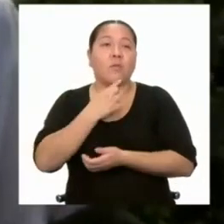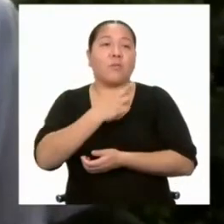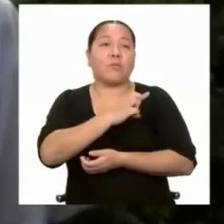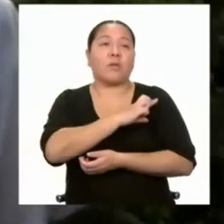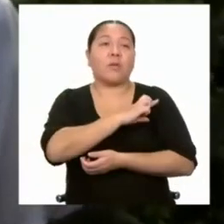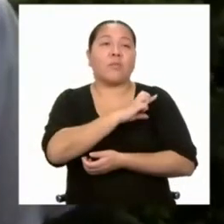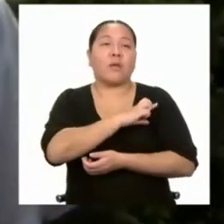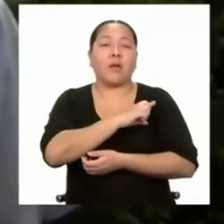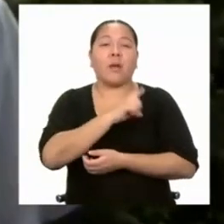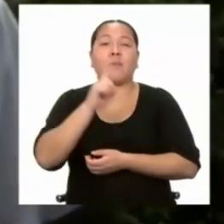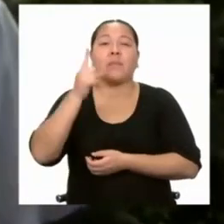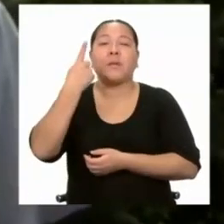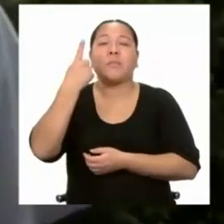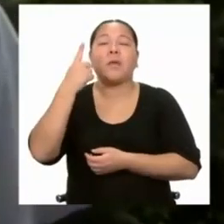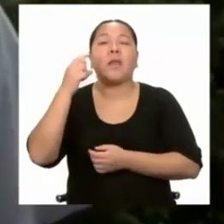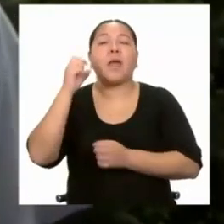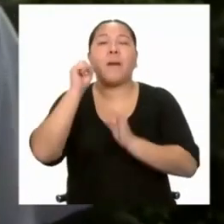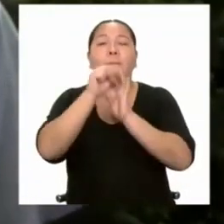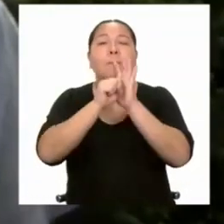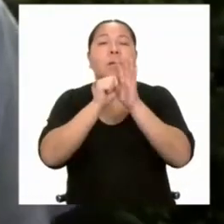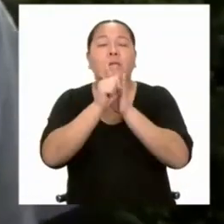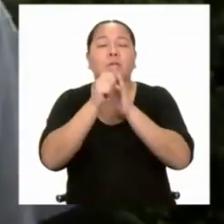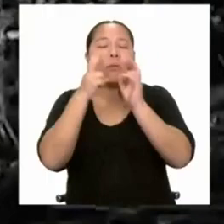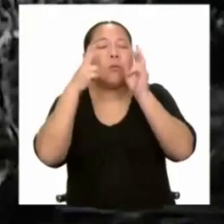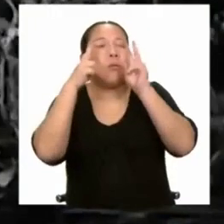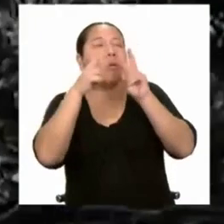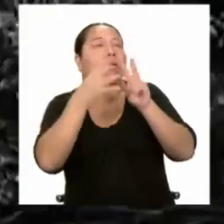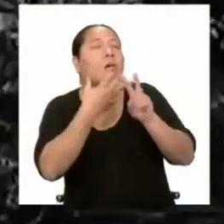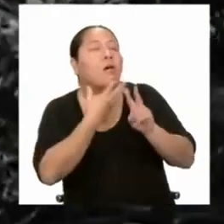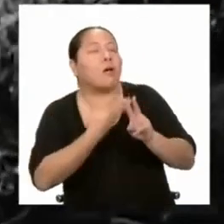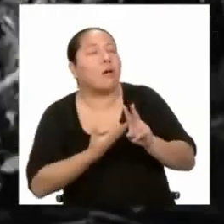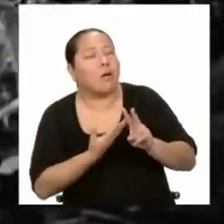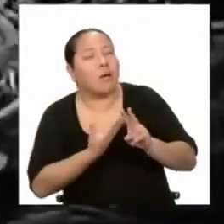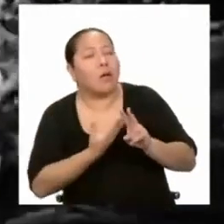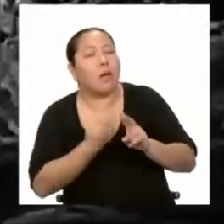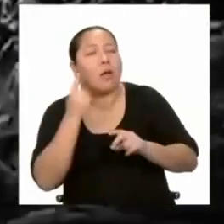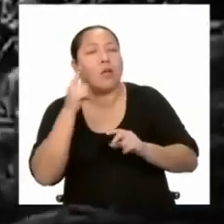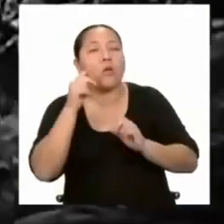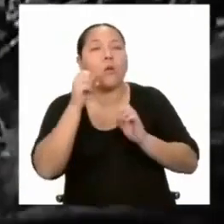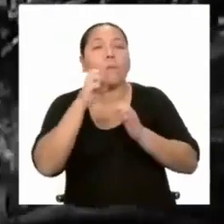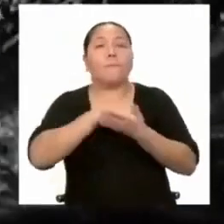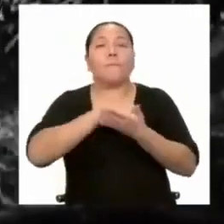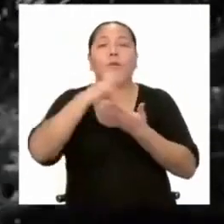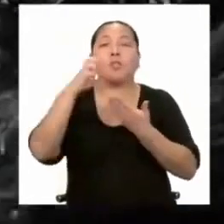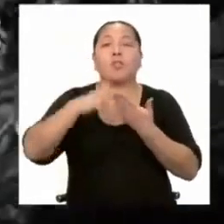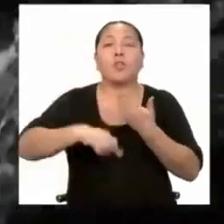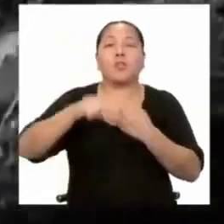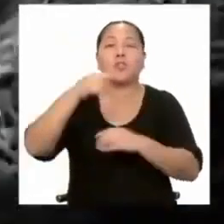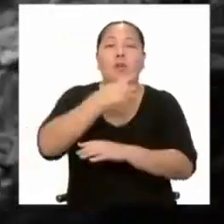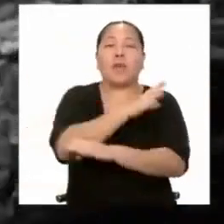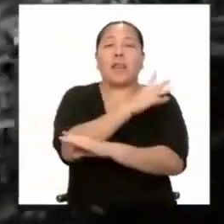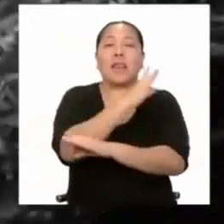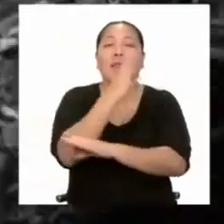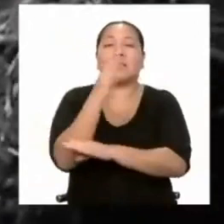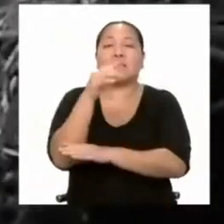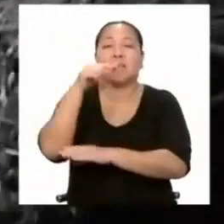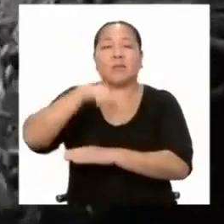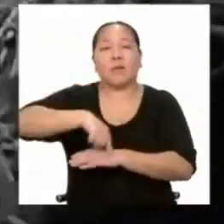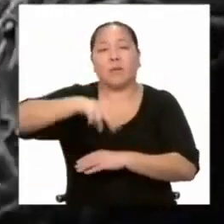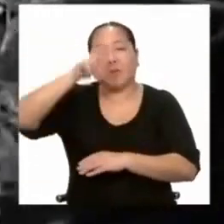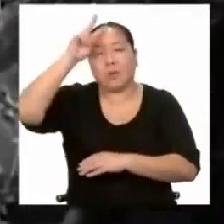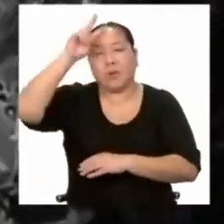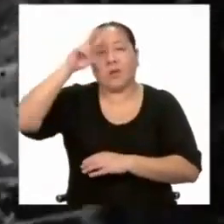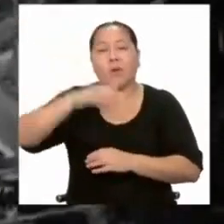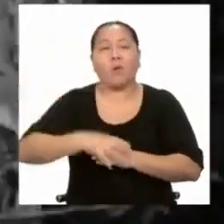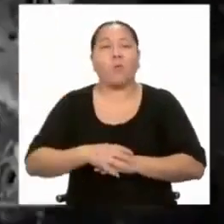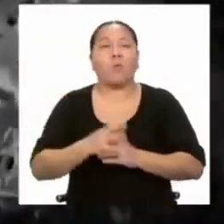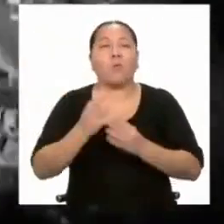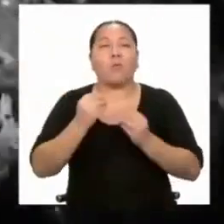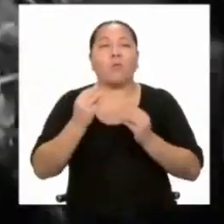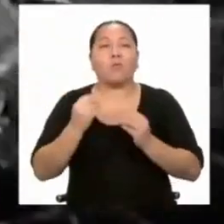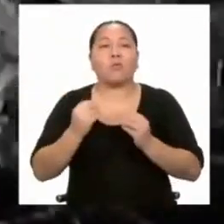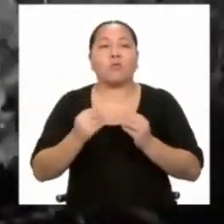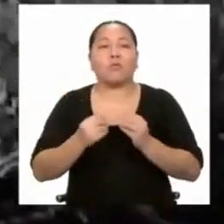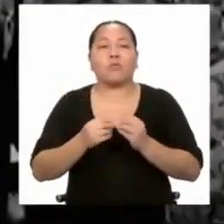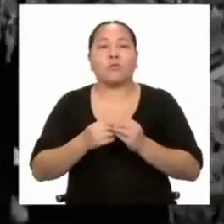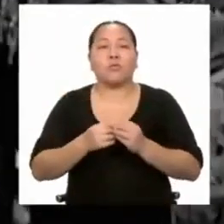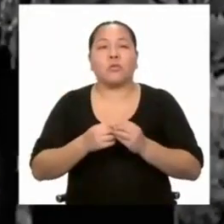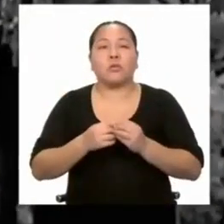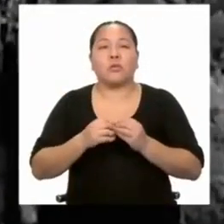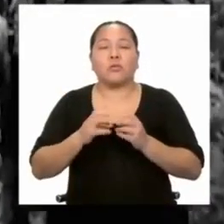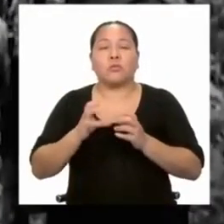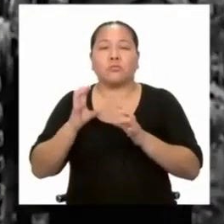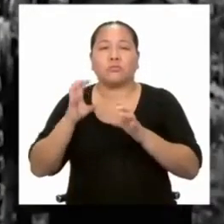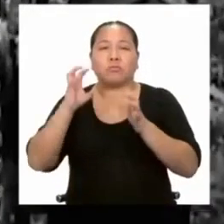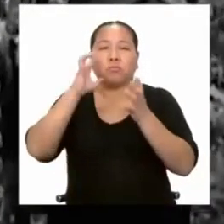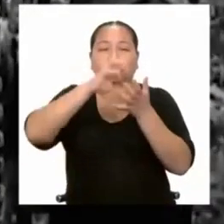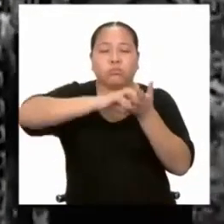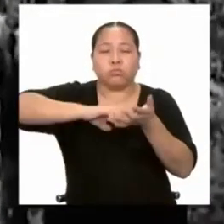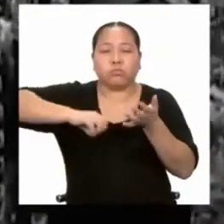primera película que vi en mi vida. Y era un proyecto en la selva peruana, donde inmensos bulldozers con cadenas derrumbaban